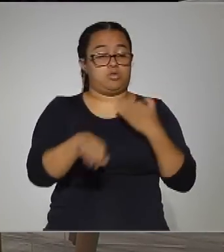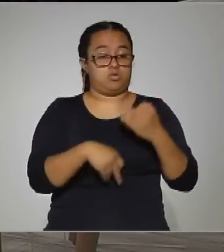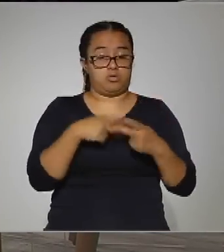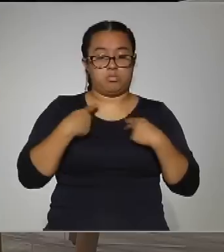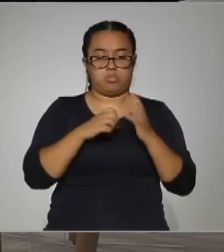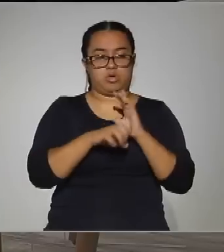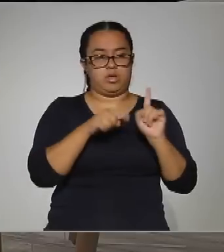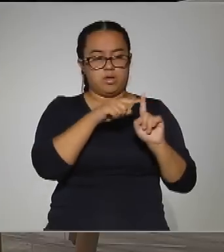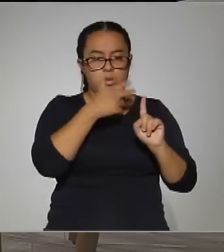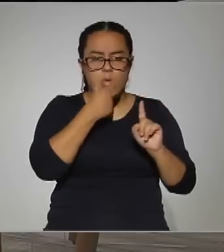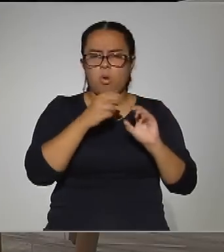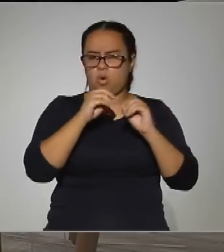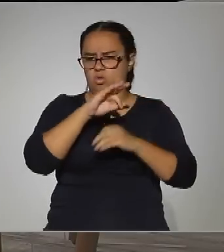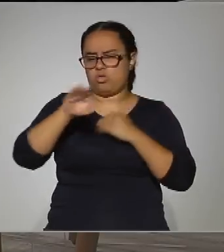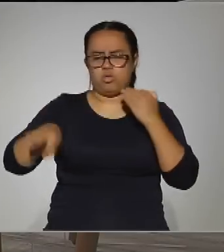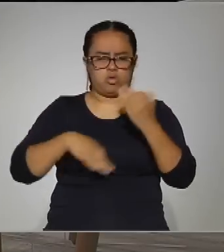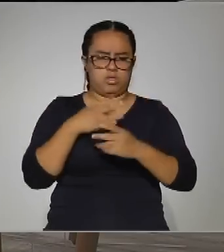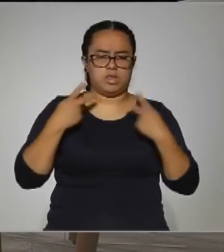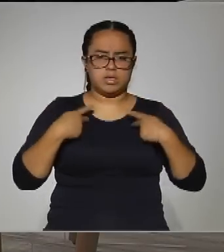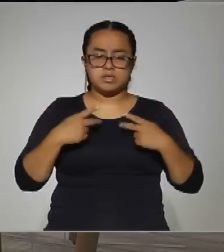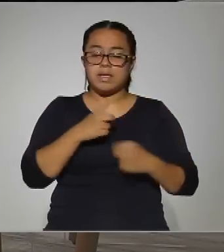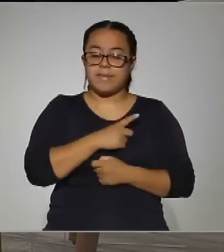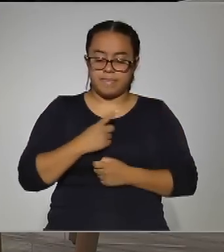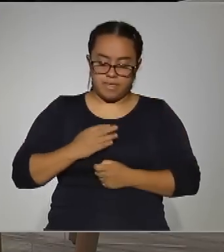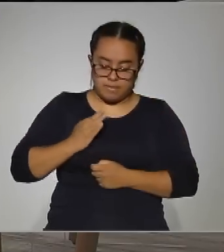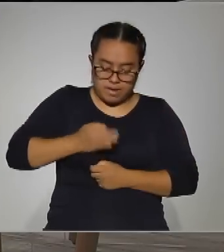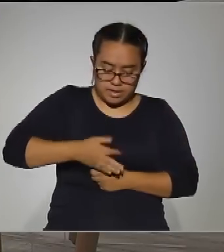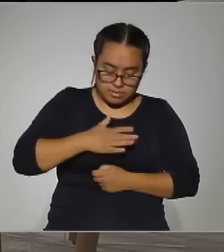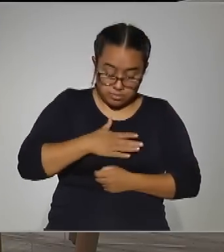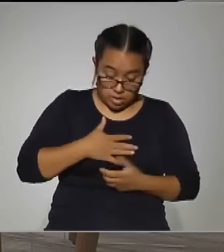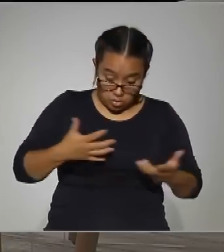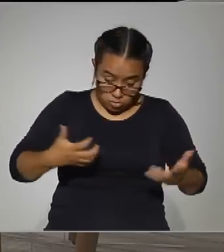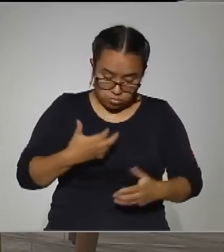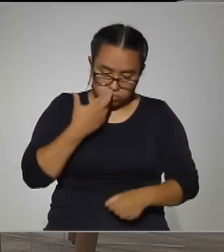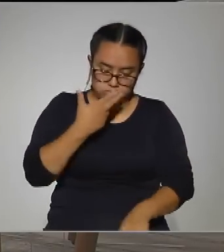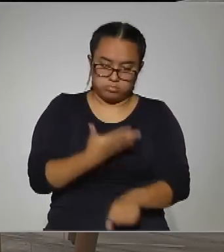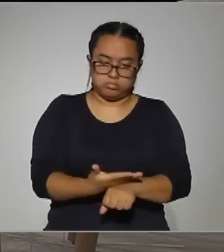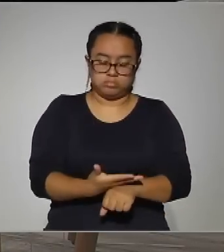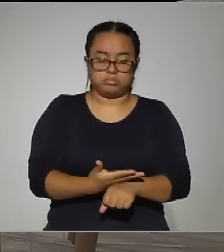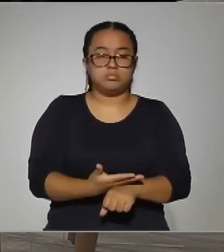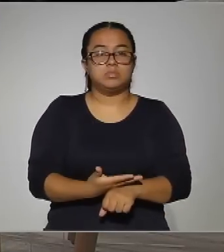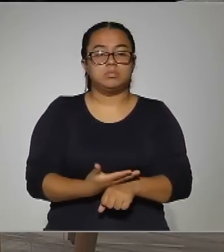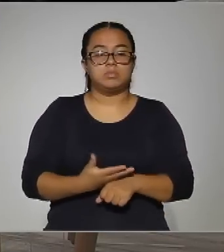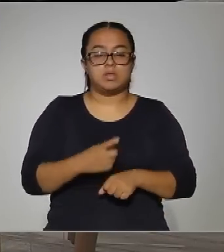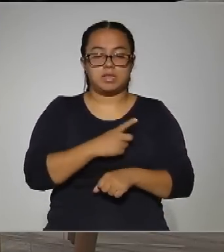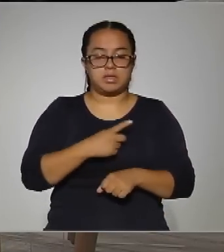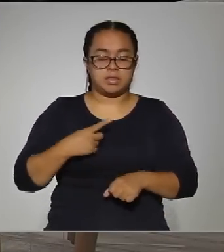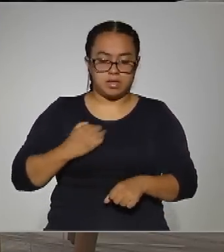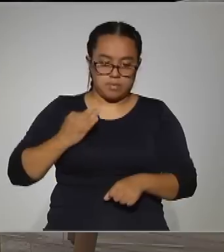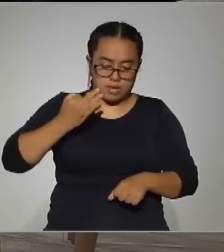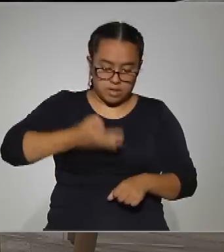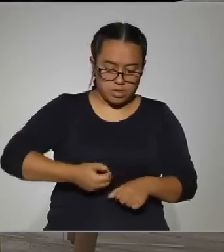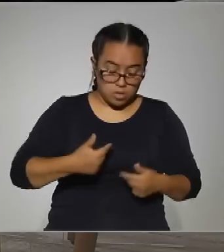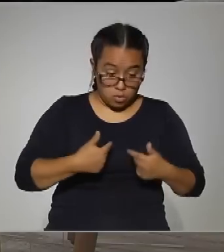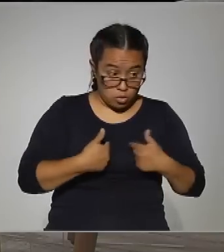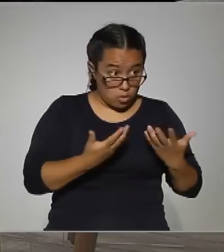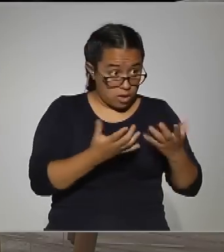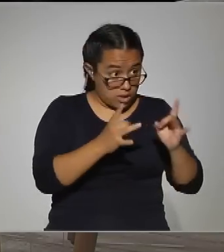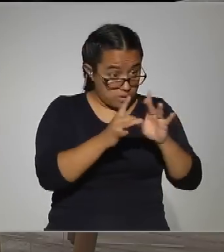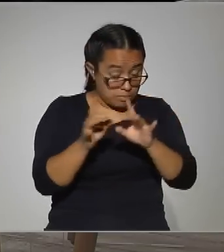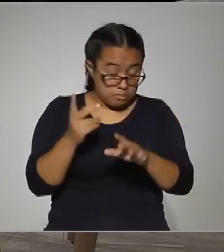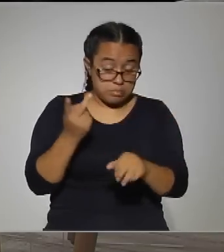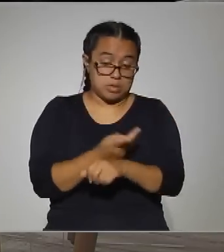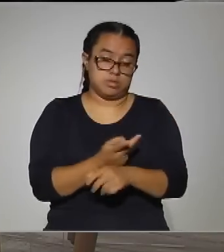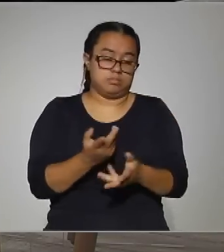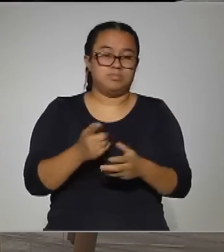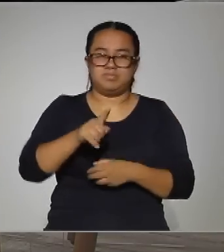él y para cualquier ser humano, asumir la responsabilidad de nuestros actos. El asumir nuestra participación en lo que ocurre, hablábamos de la